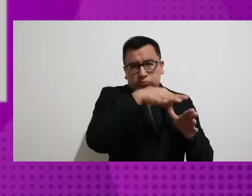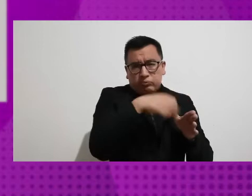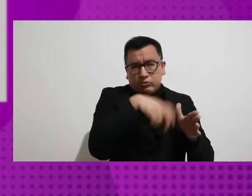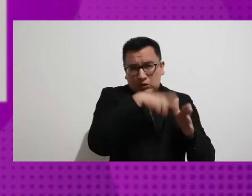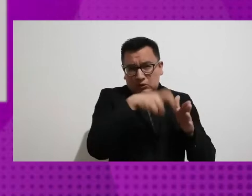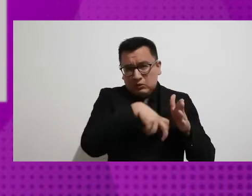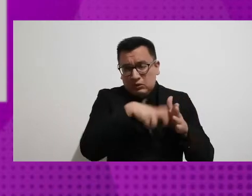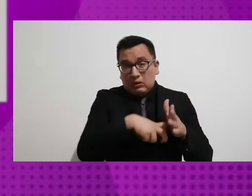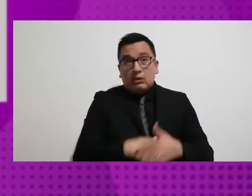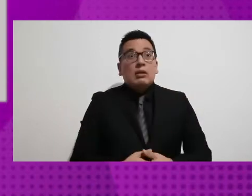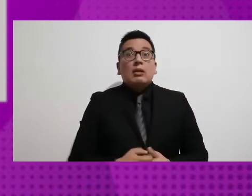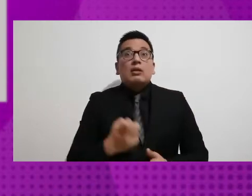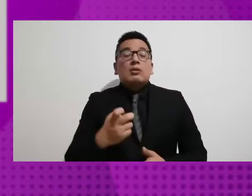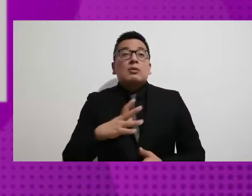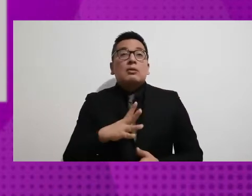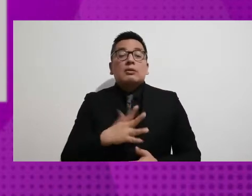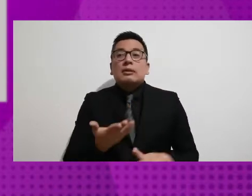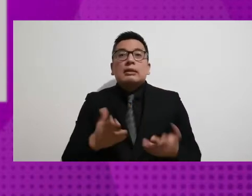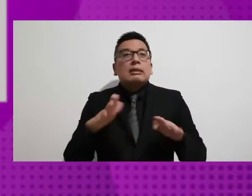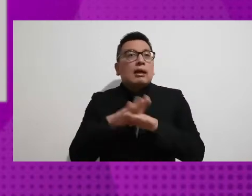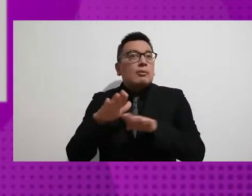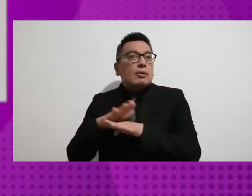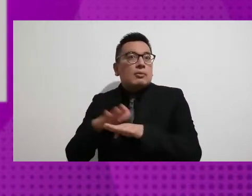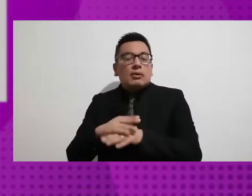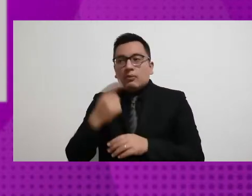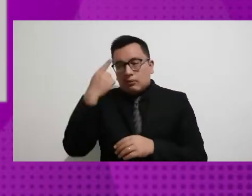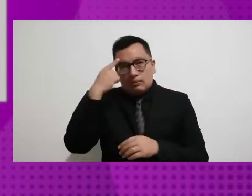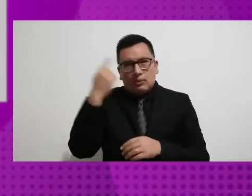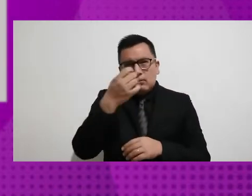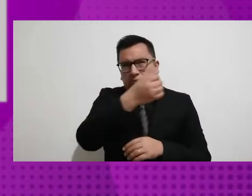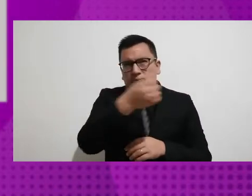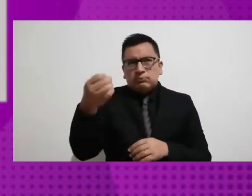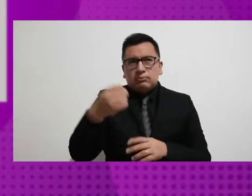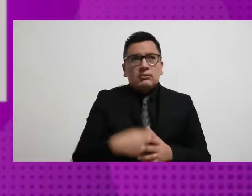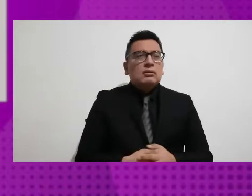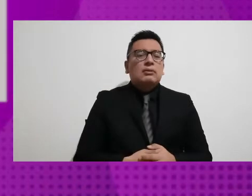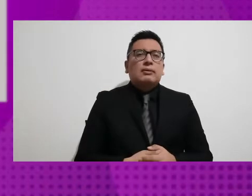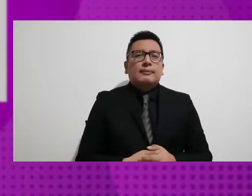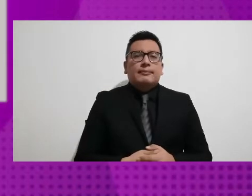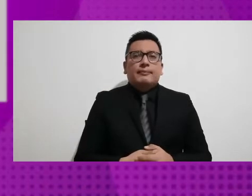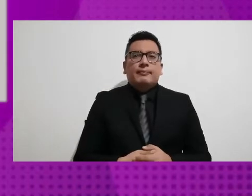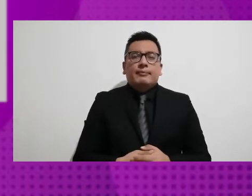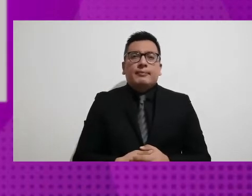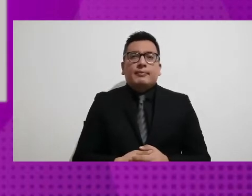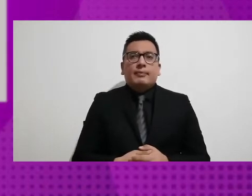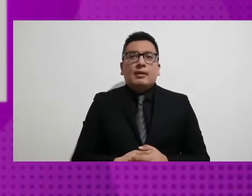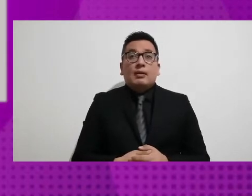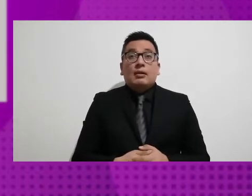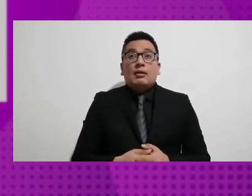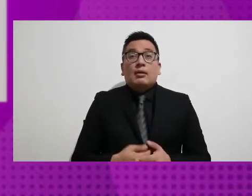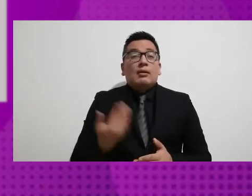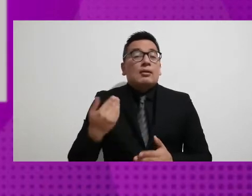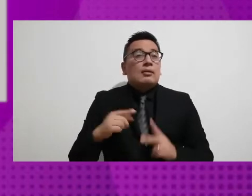un nuevo federalismo electoral, o se reacomoda el tema del federalismo electoral y surge